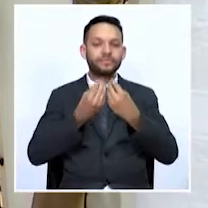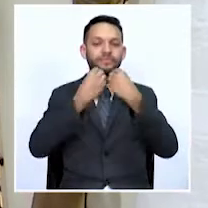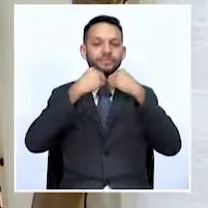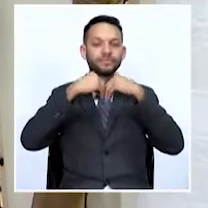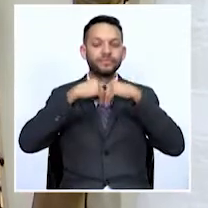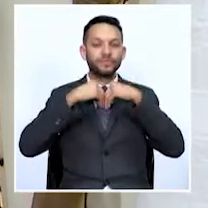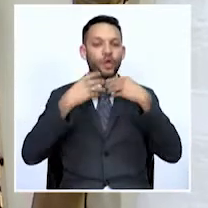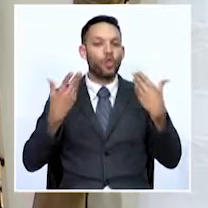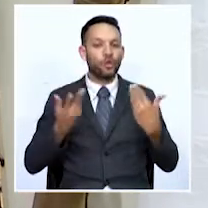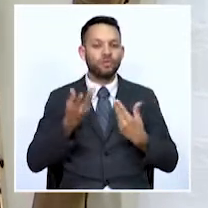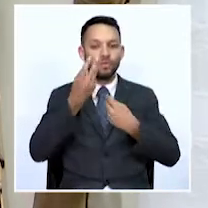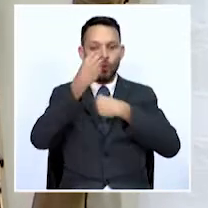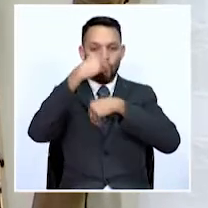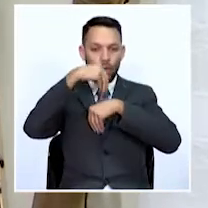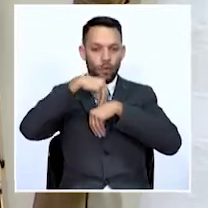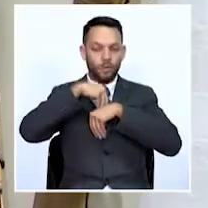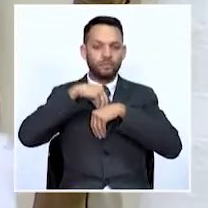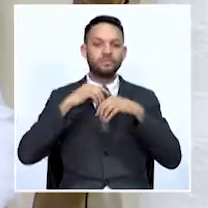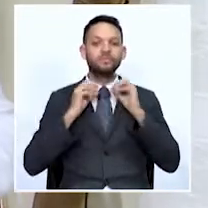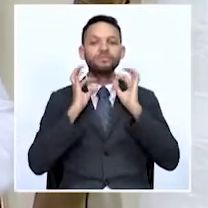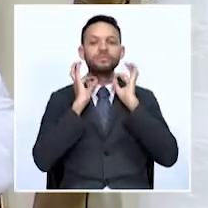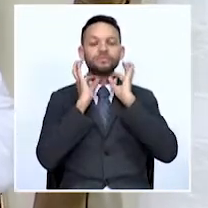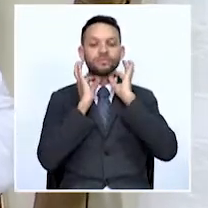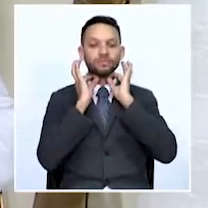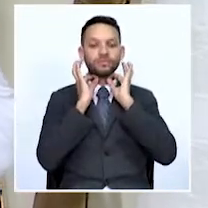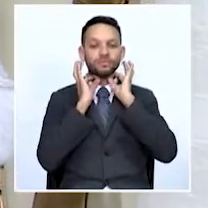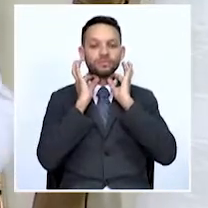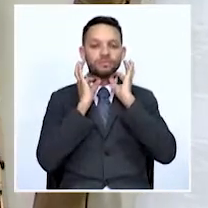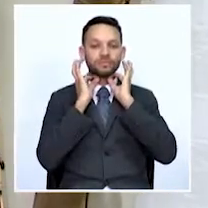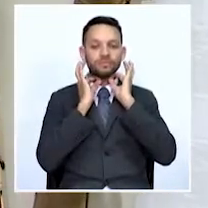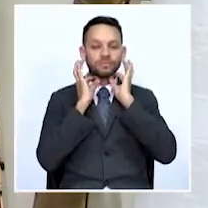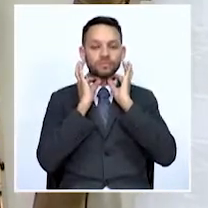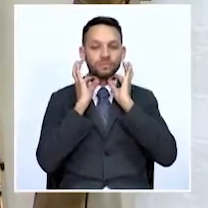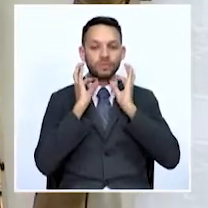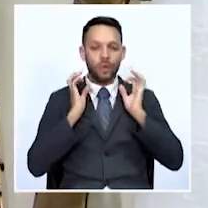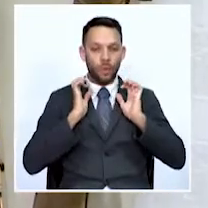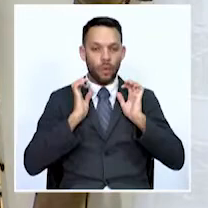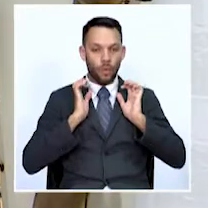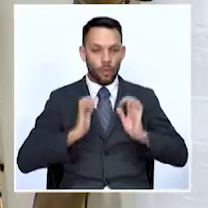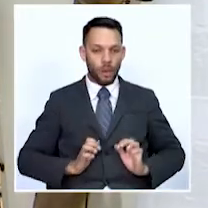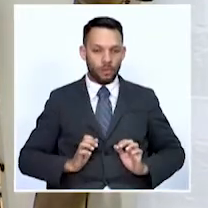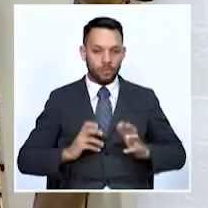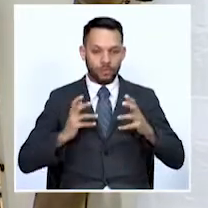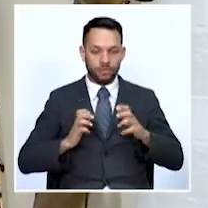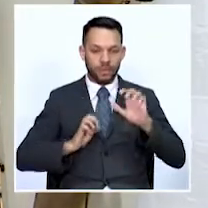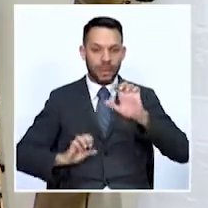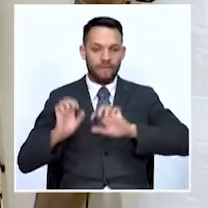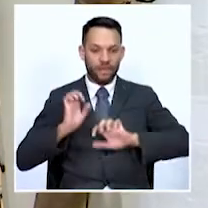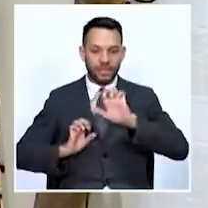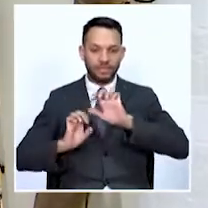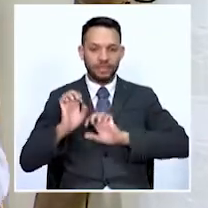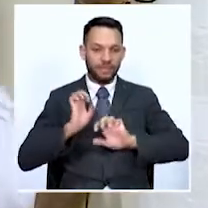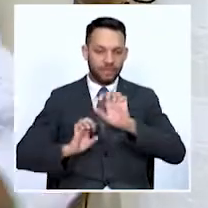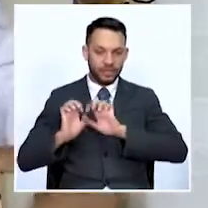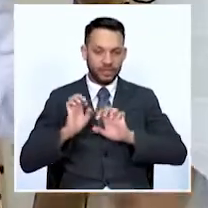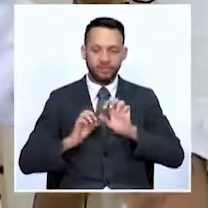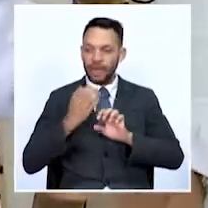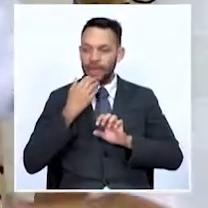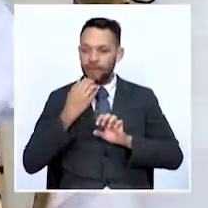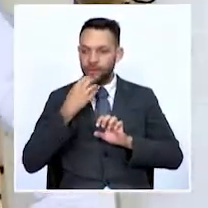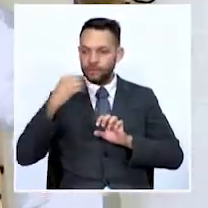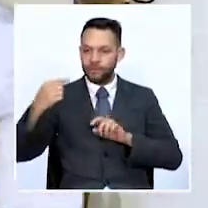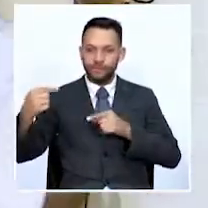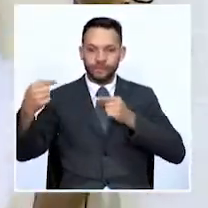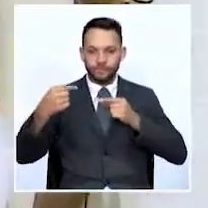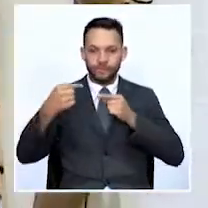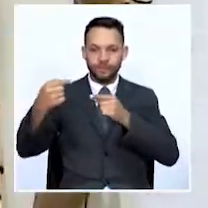amígdalas, el estreptococo. Mi cuerpo tiene que matar el estreptococo. Entonces, entró bacteria y mi